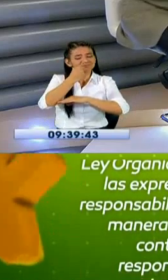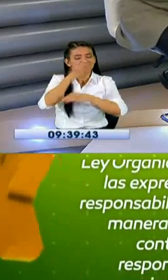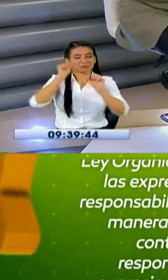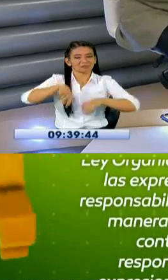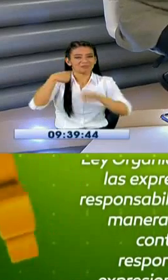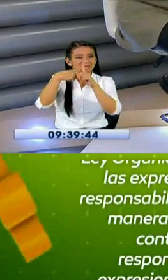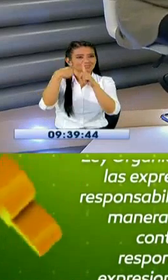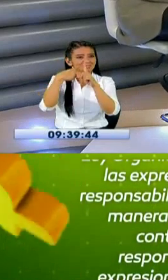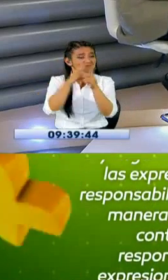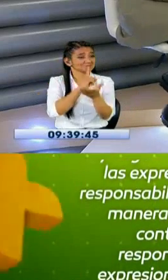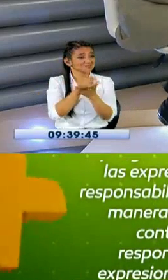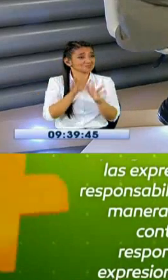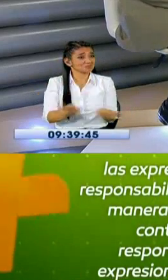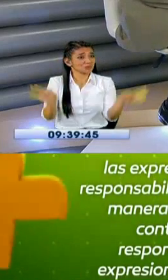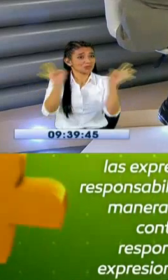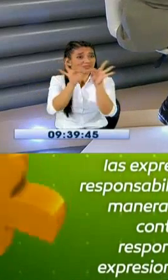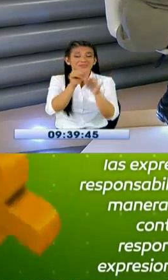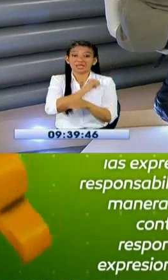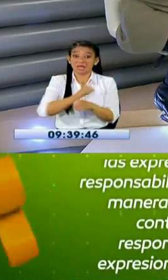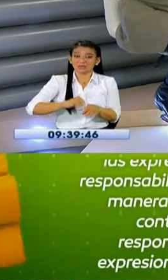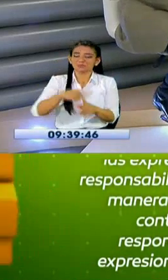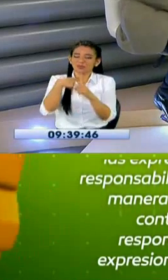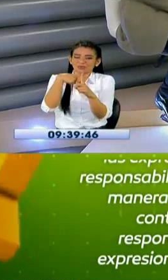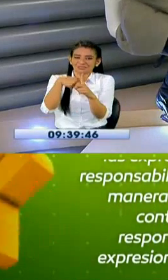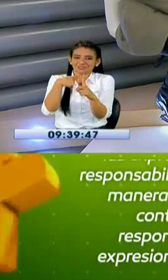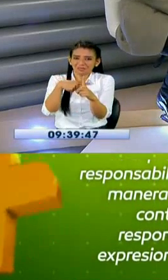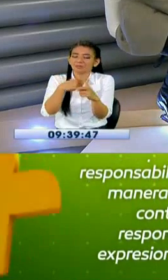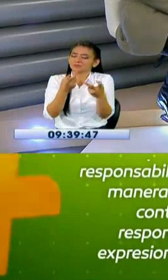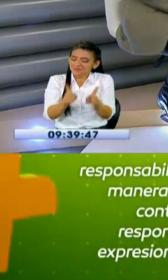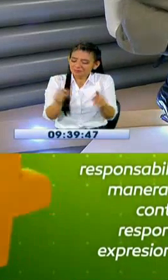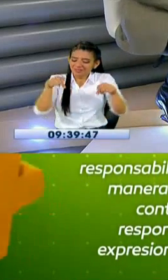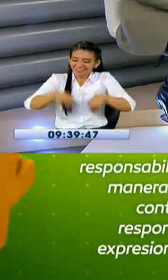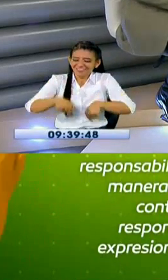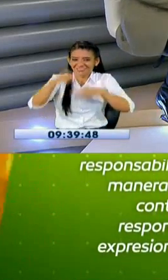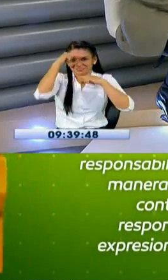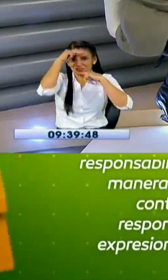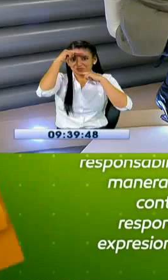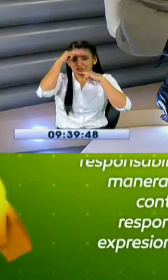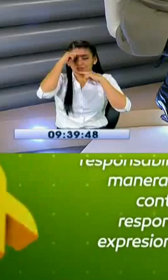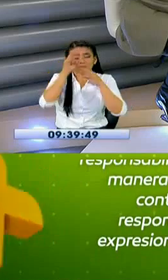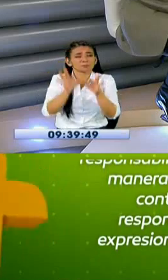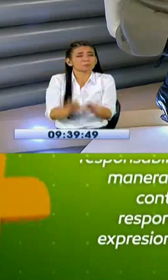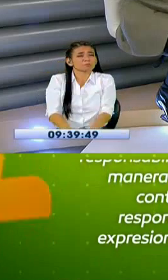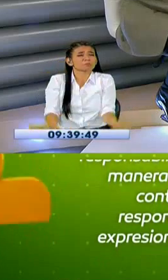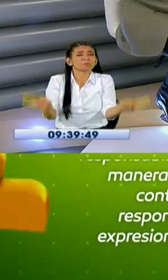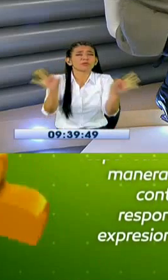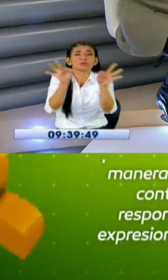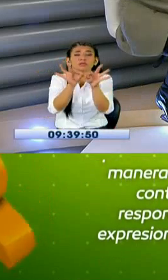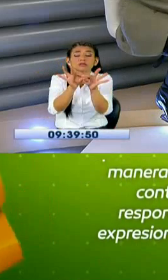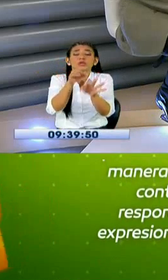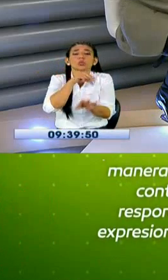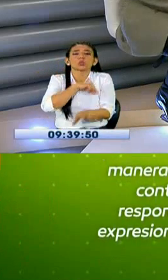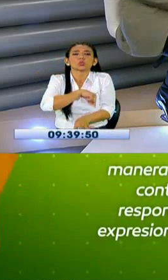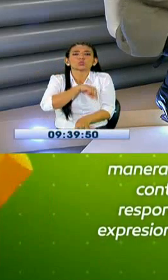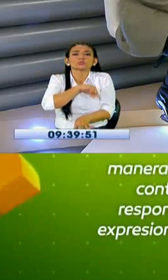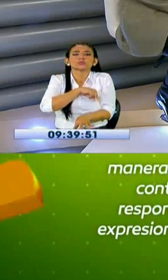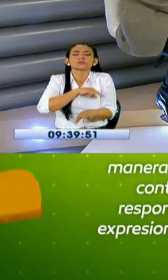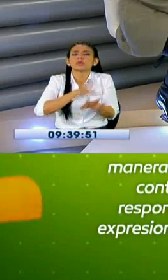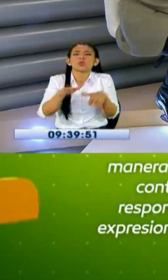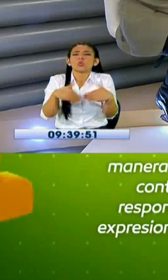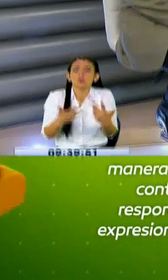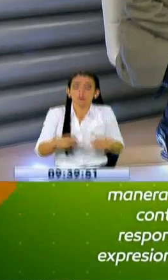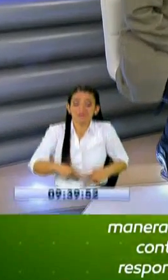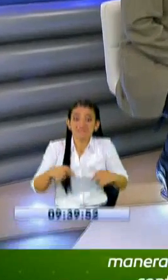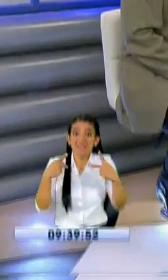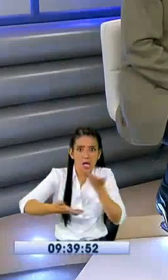muy importante, Robert, tener esa actitud positiva y como siempre recalcamos acá en este espacio informativo, amigos, tener concienciación acerca de lo que es vivir